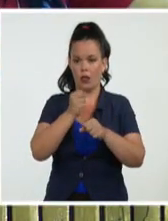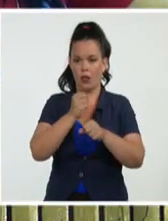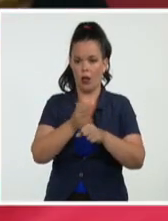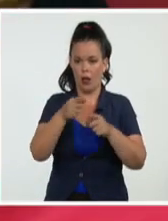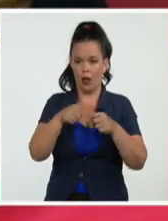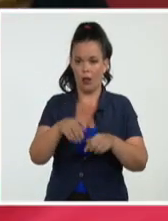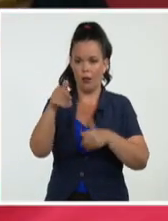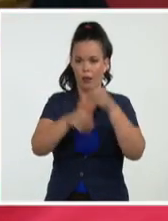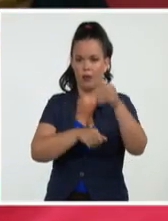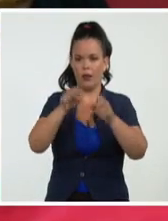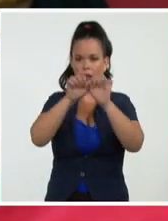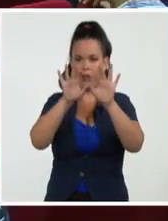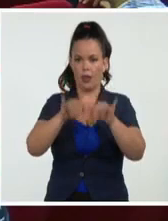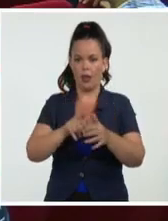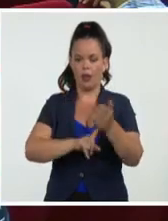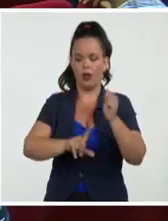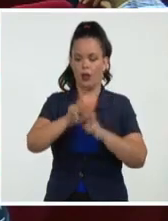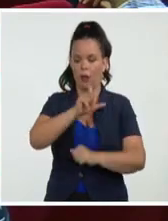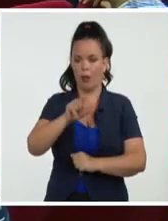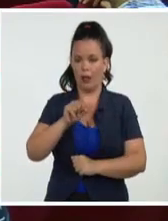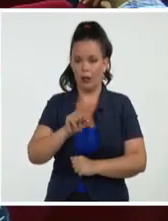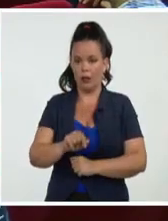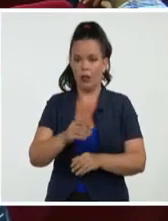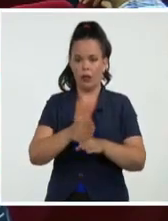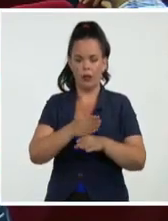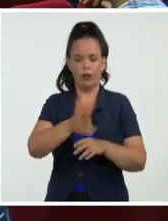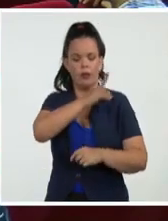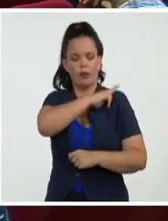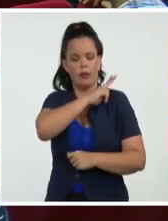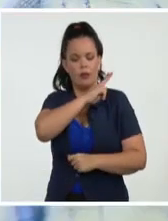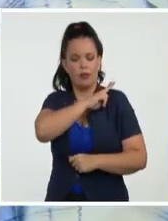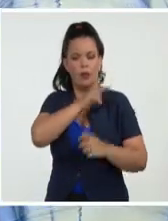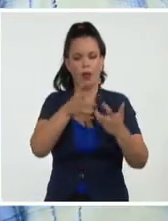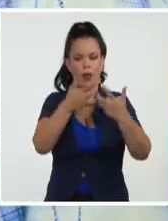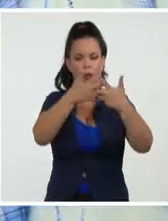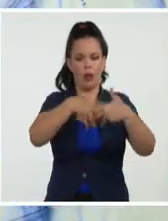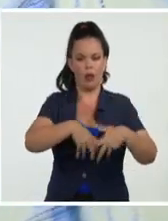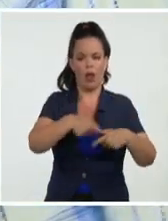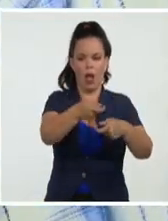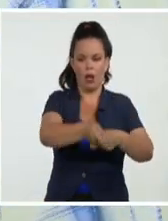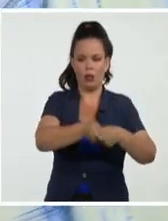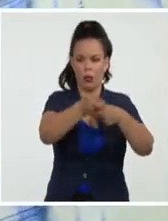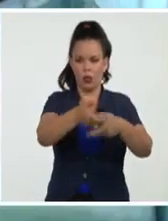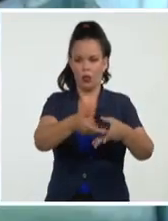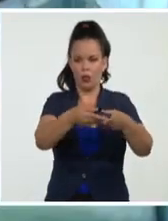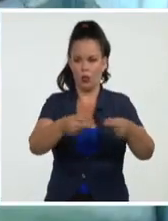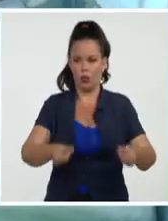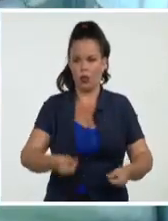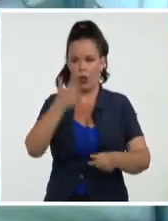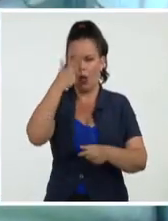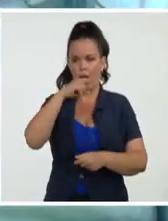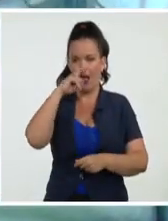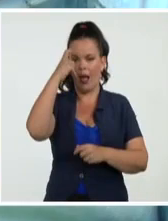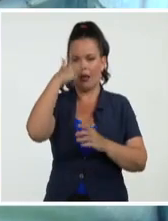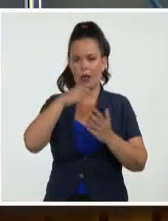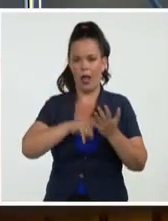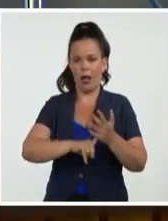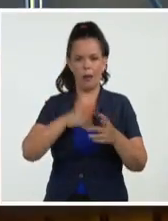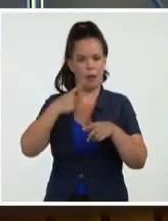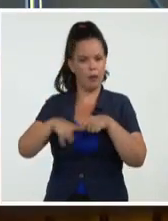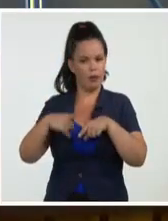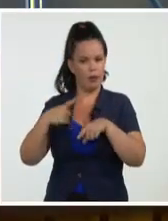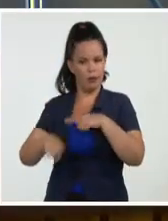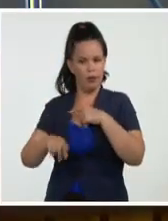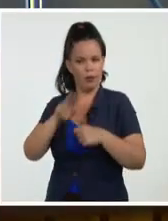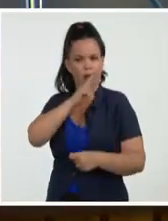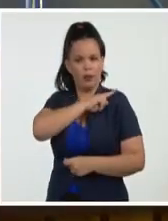partido, José Ramón Monteagudo Ruiz, autoridades del Ministerio de la Agricultura, la ANAP en el país, el gobierno y productores agrícolas. Cumplir con